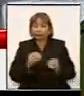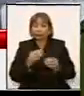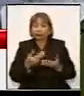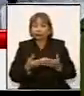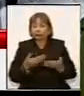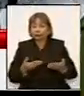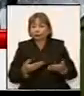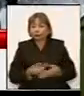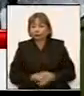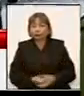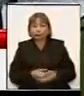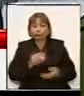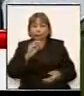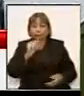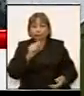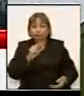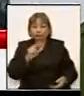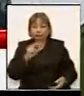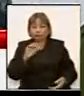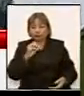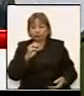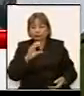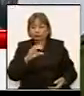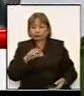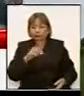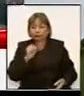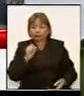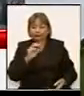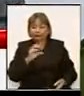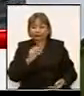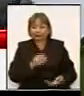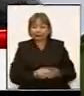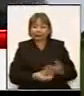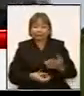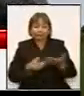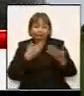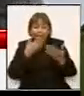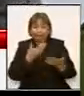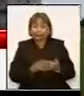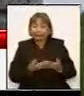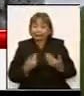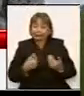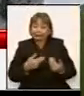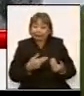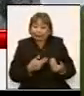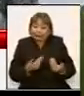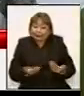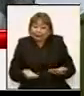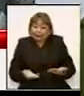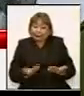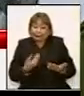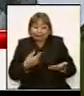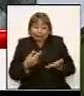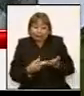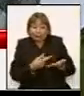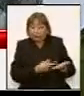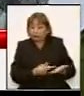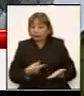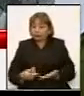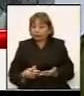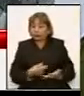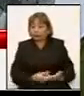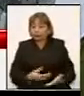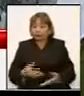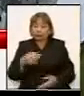también esto la provincia de Carrión, conoce el gobierno nacional de Pasco, y lo que yo sí, bastante desde acá voy a cuestionar la propuesta